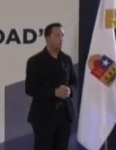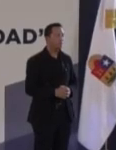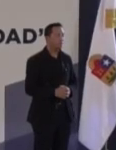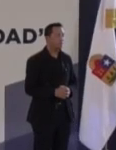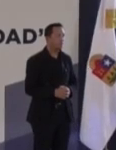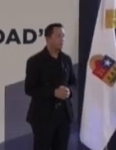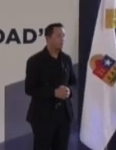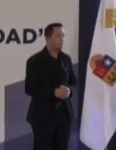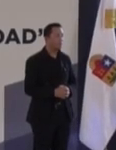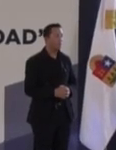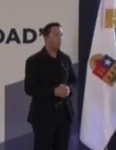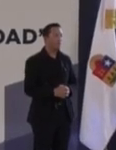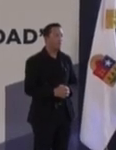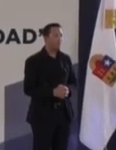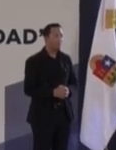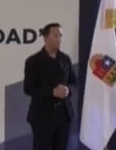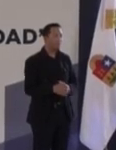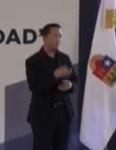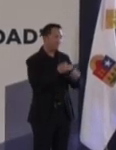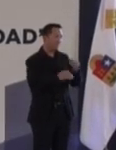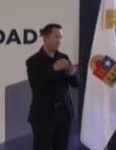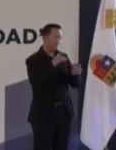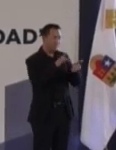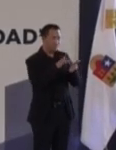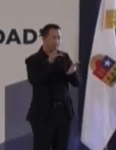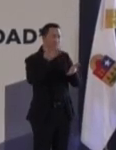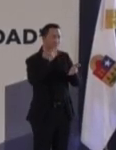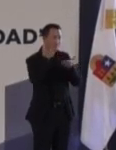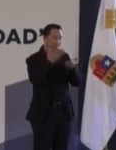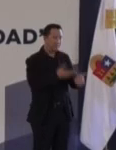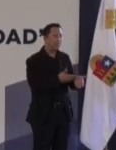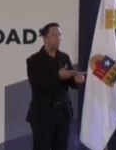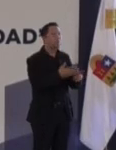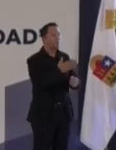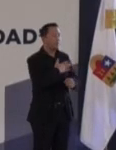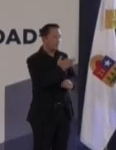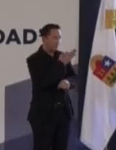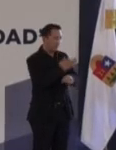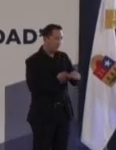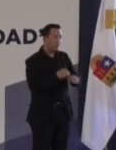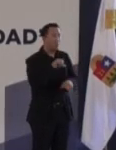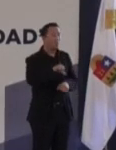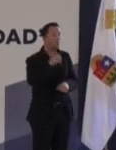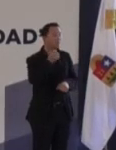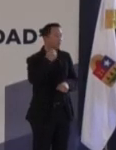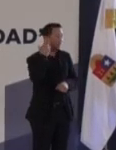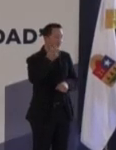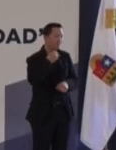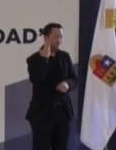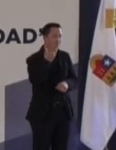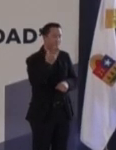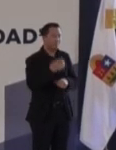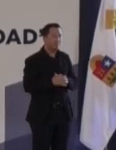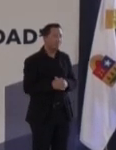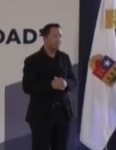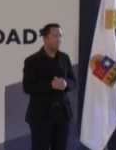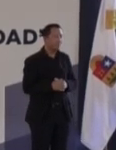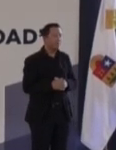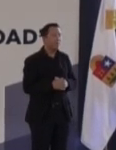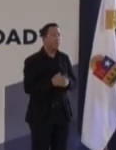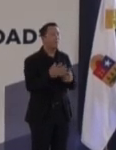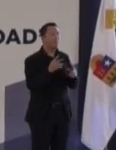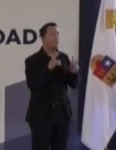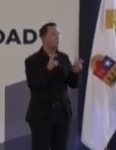Muy buenas tardes. Agradezco a todos los presentes por su asistencia a esta ponencia magistral Inclusión